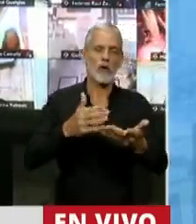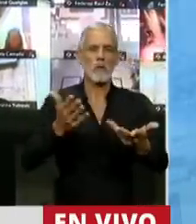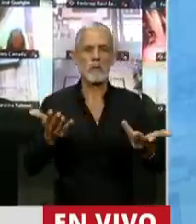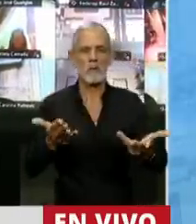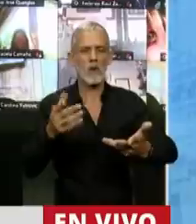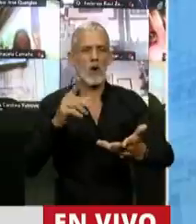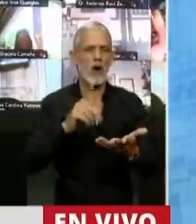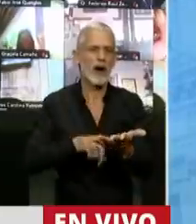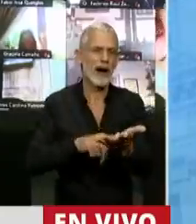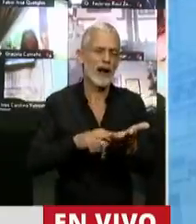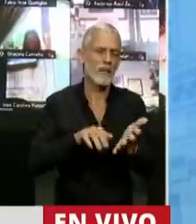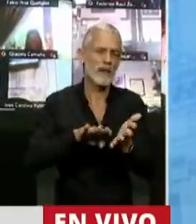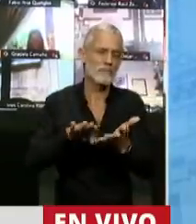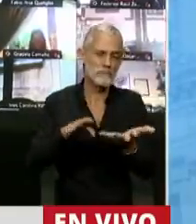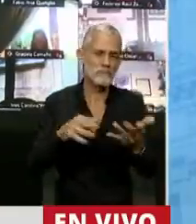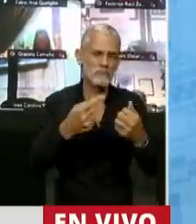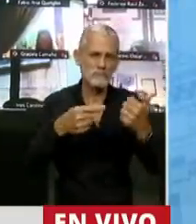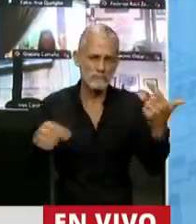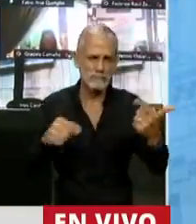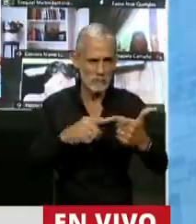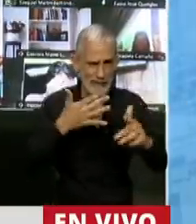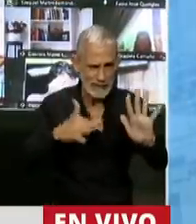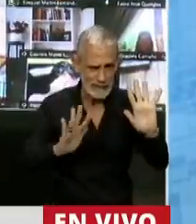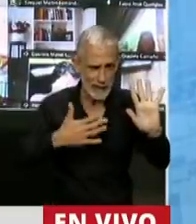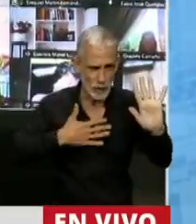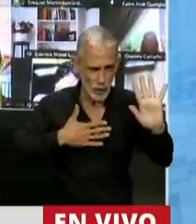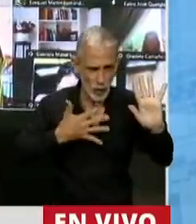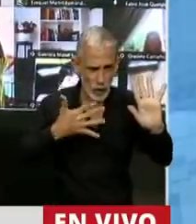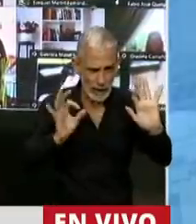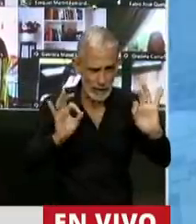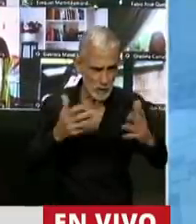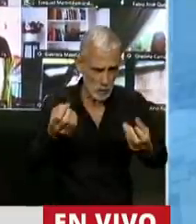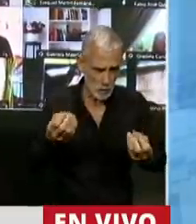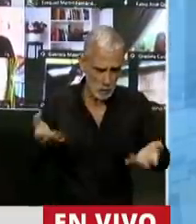con diferentes cuestiones entendibles, yo creo que